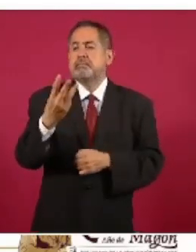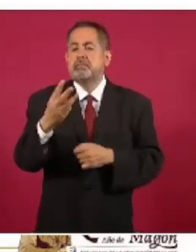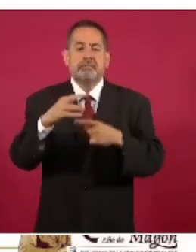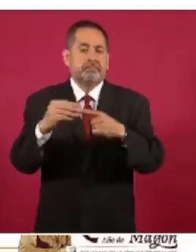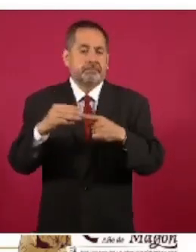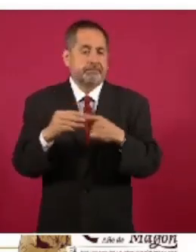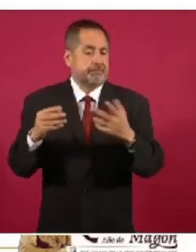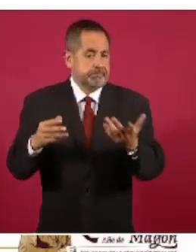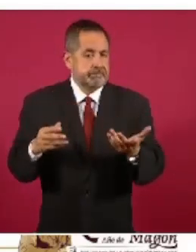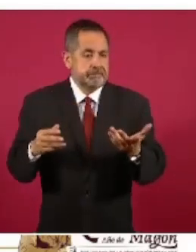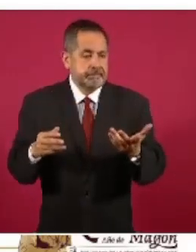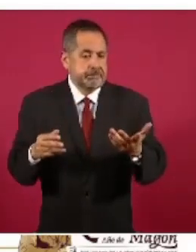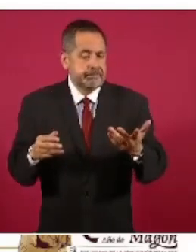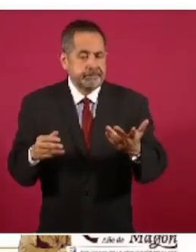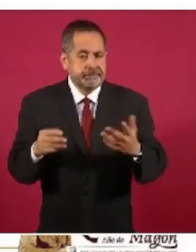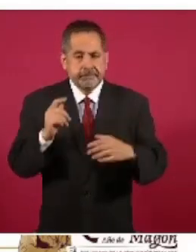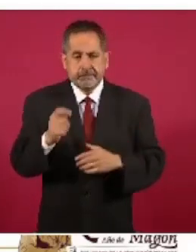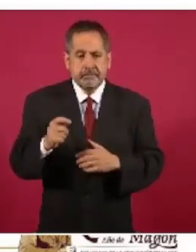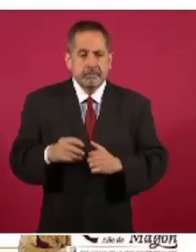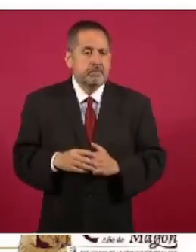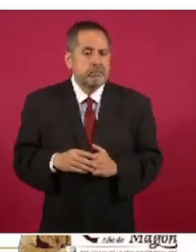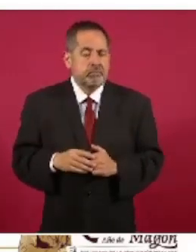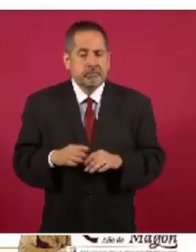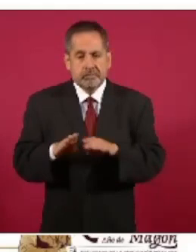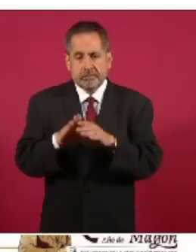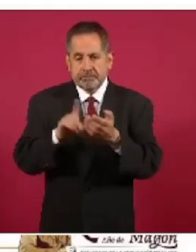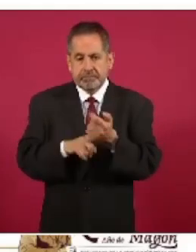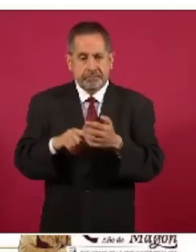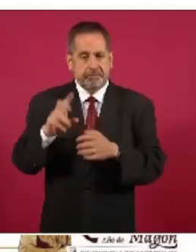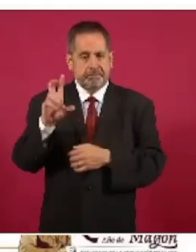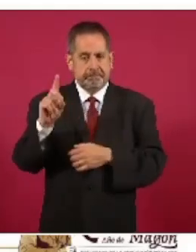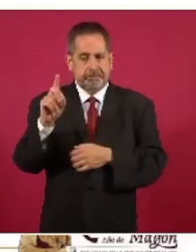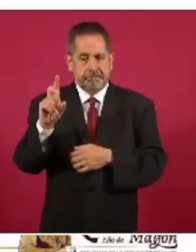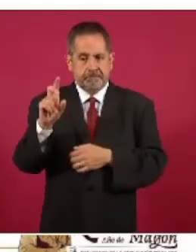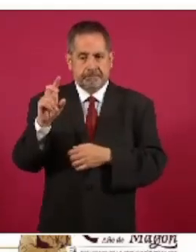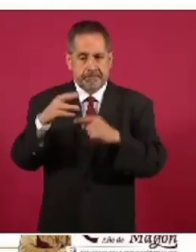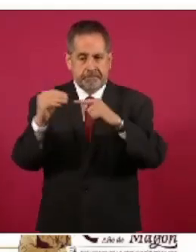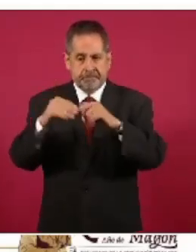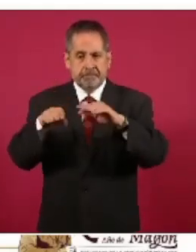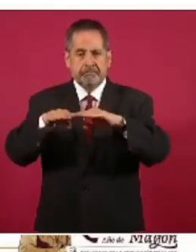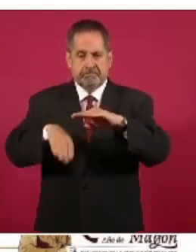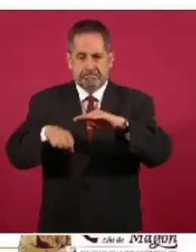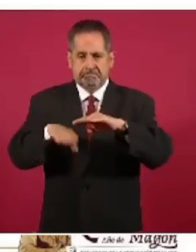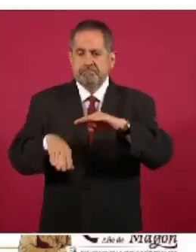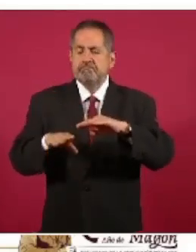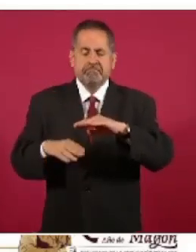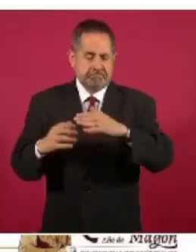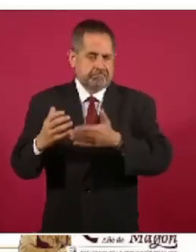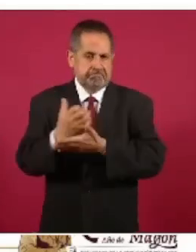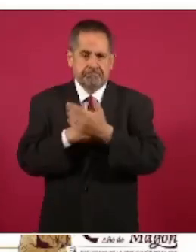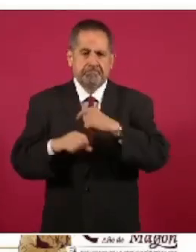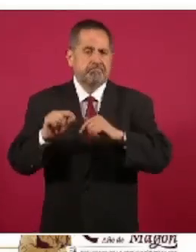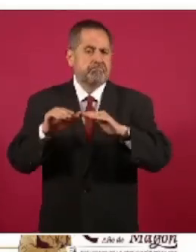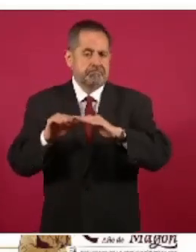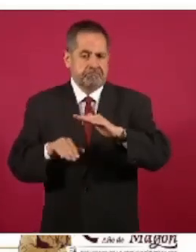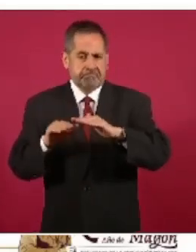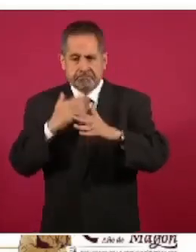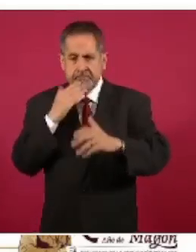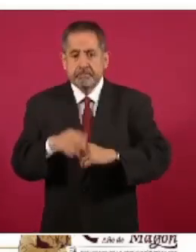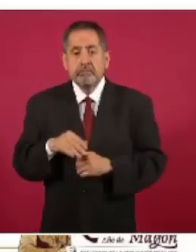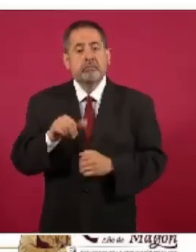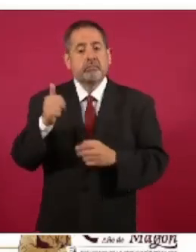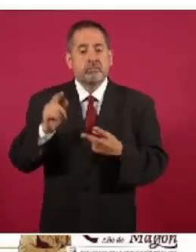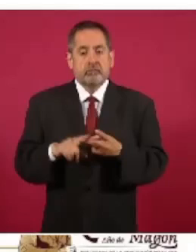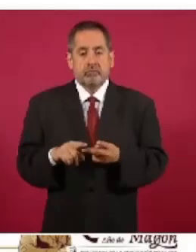13.03 pesos, un poquito más de 30 centavos por abajo del precio máximo. Y Astrogas